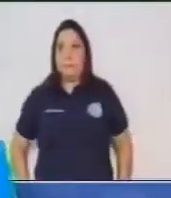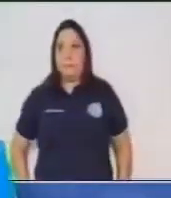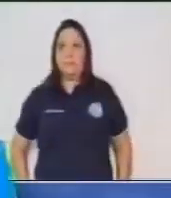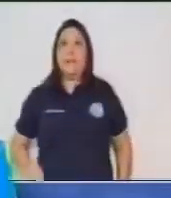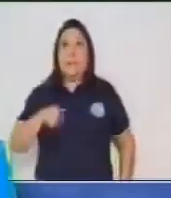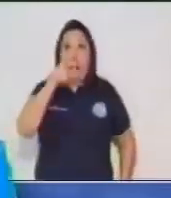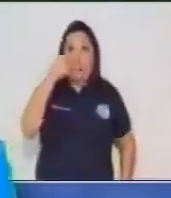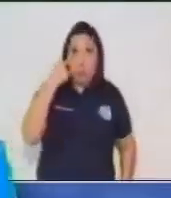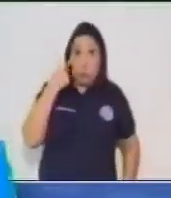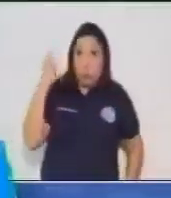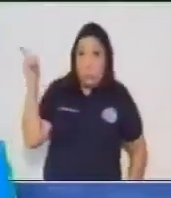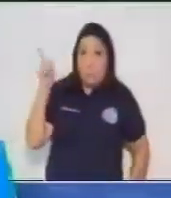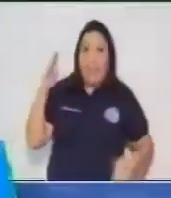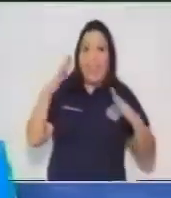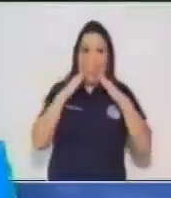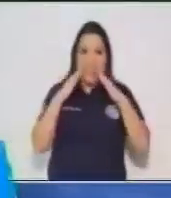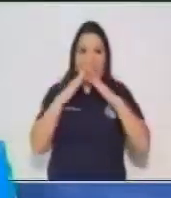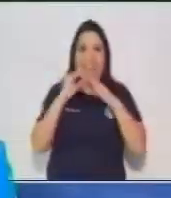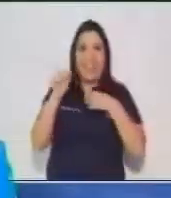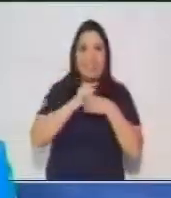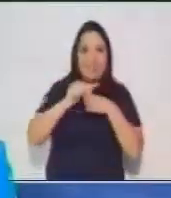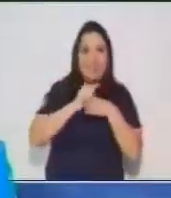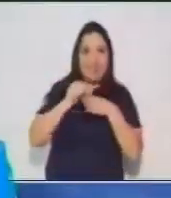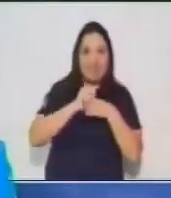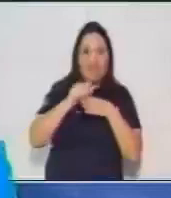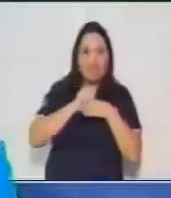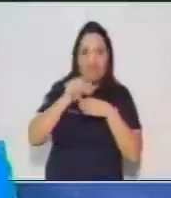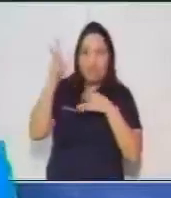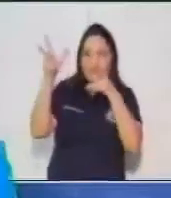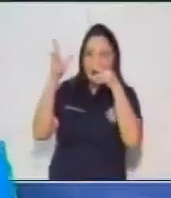Y miras ahí en casa.